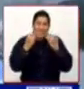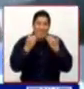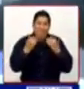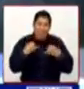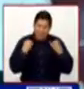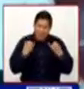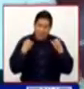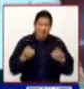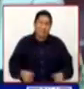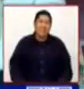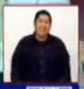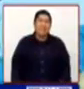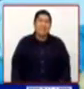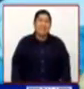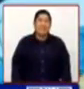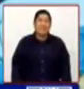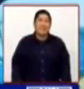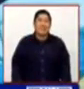joven. Gracias.